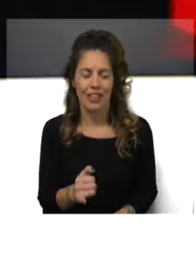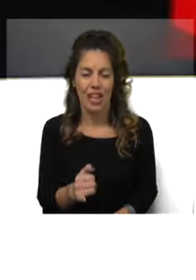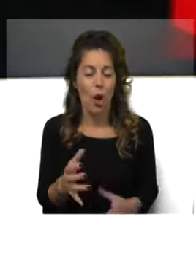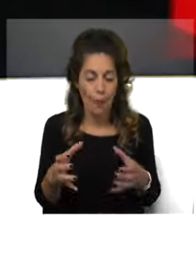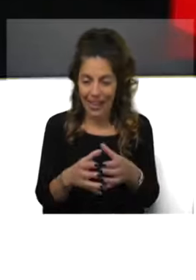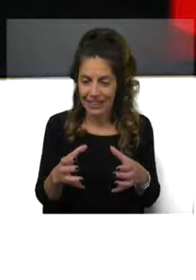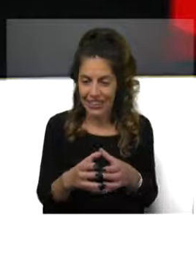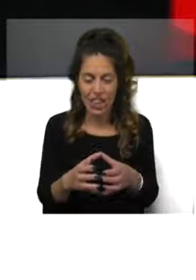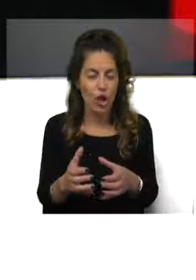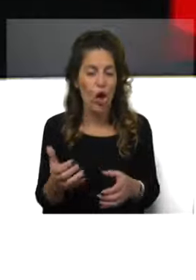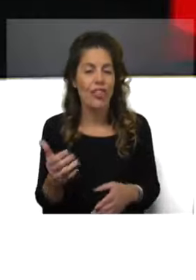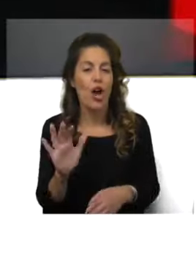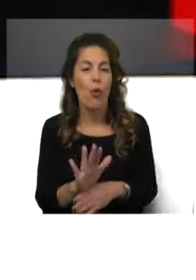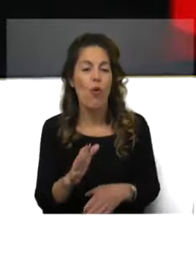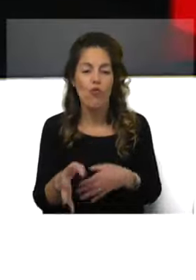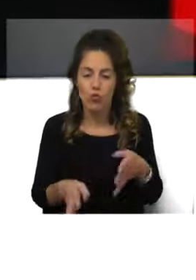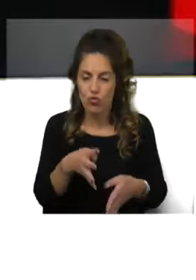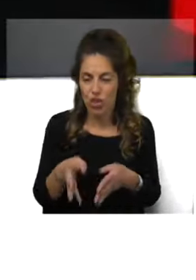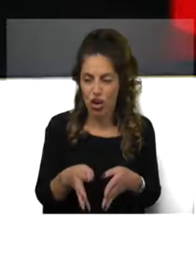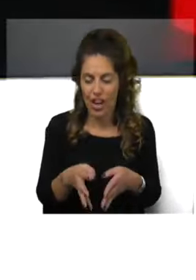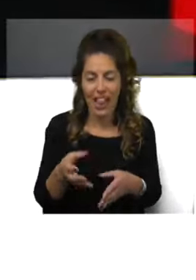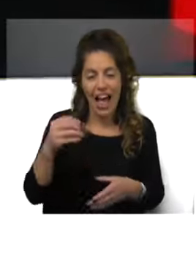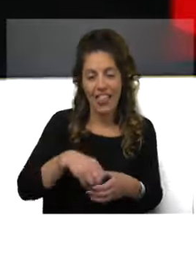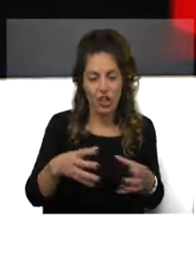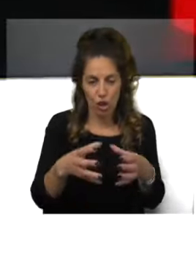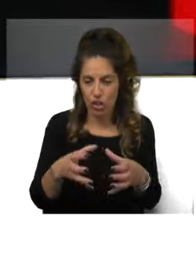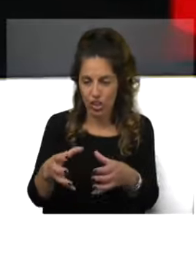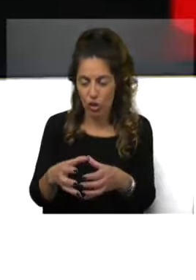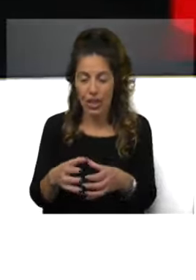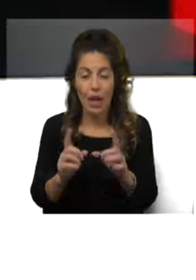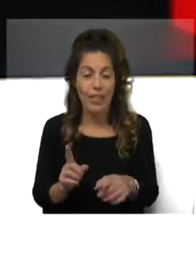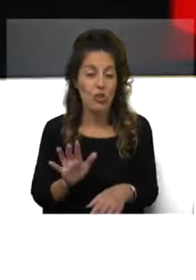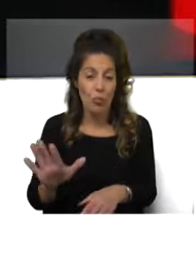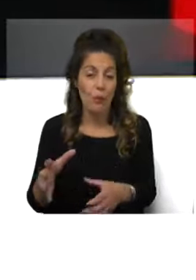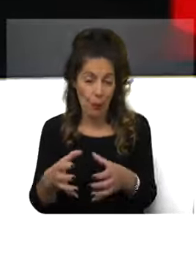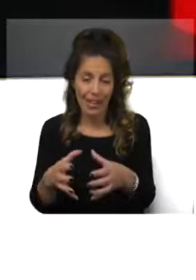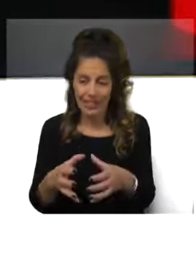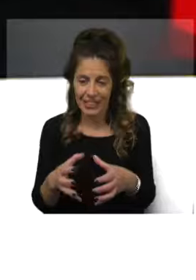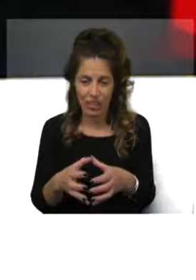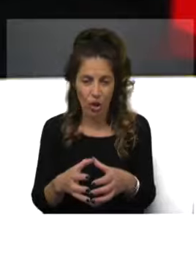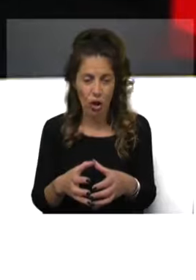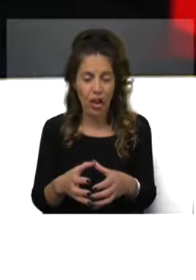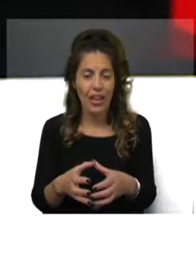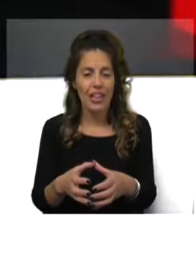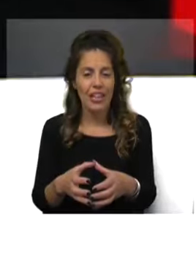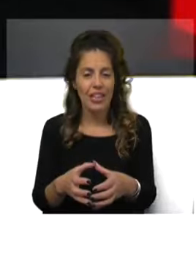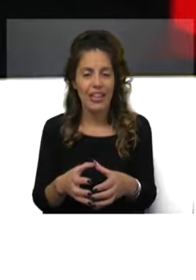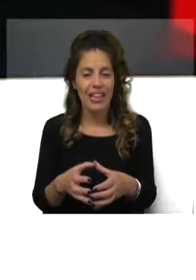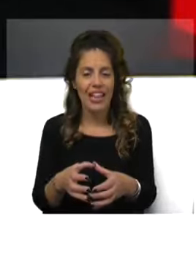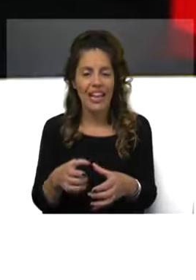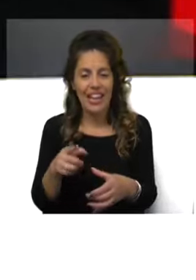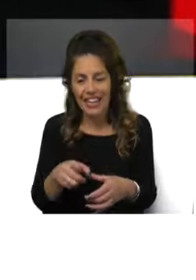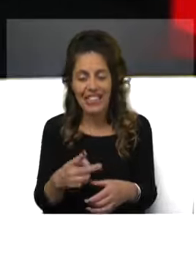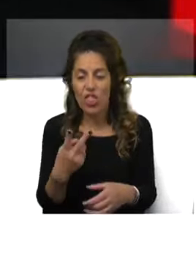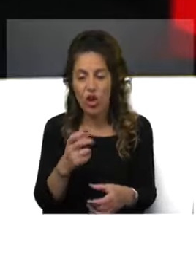partidos de los sectores eh En este caso de su propio partido no iba adquiriendo eh además en esas do